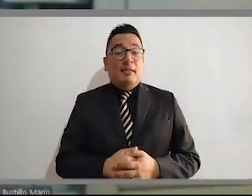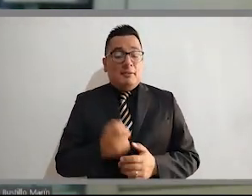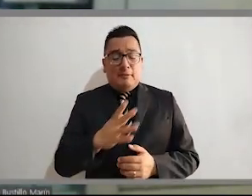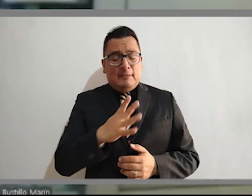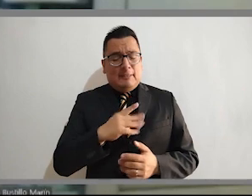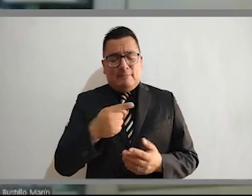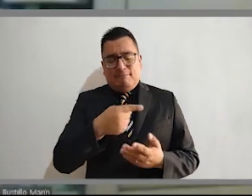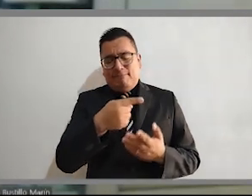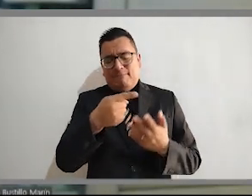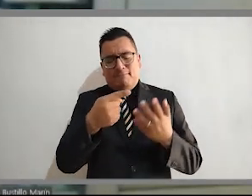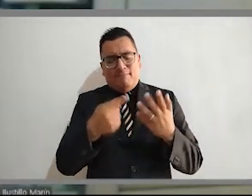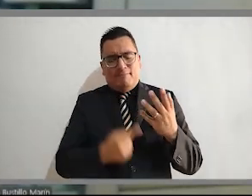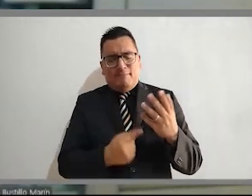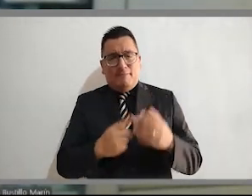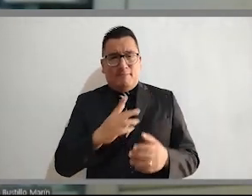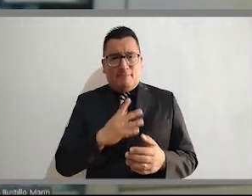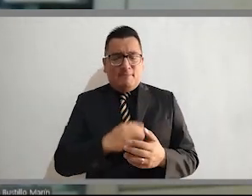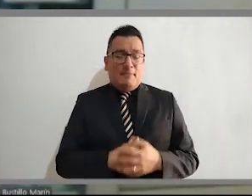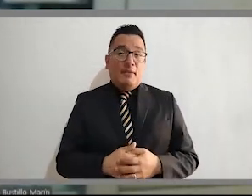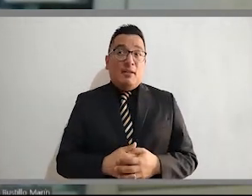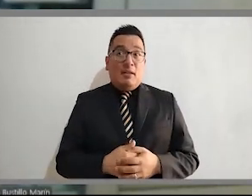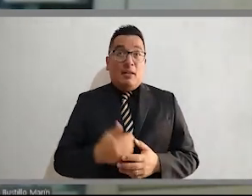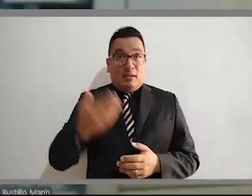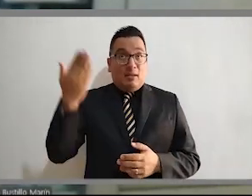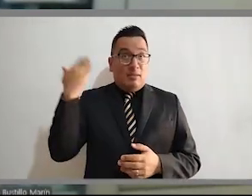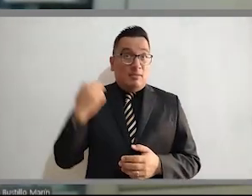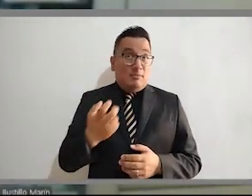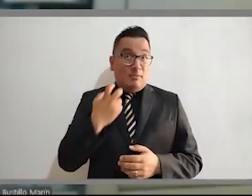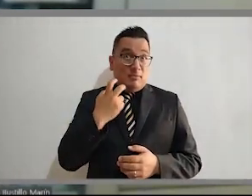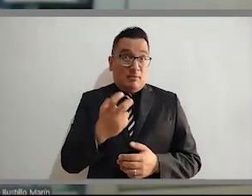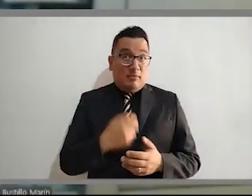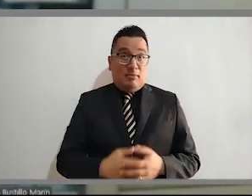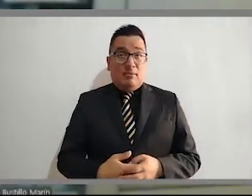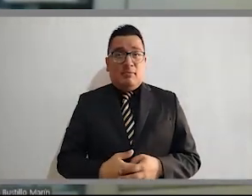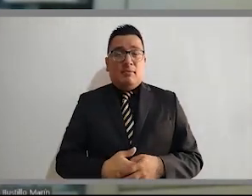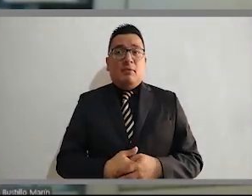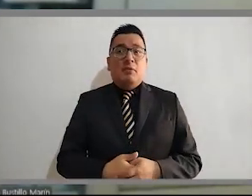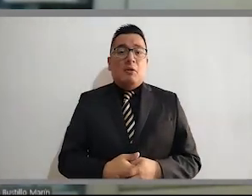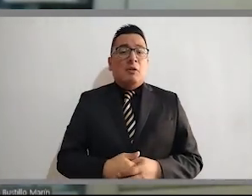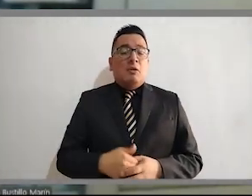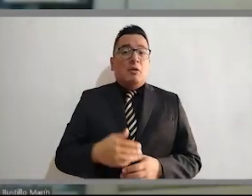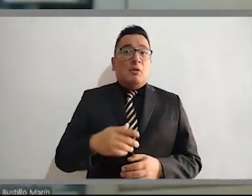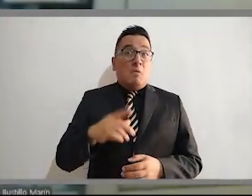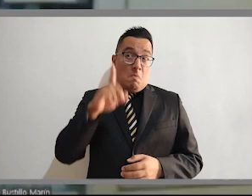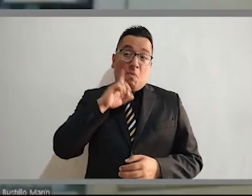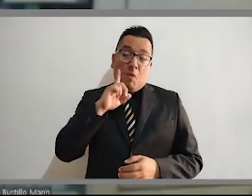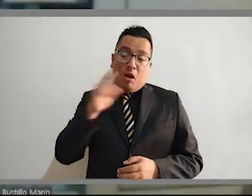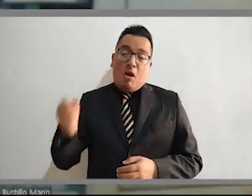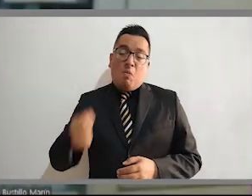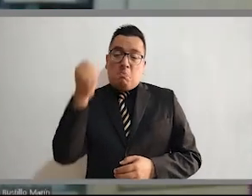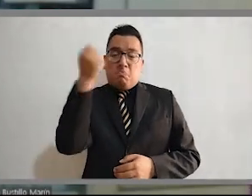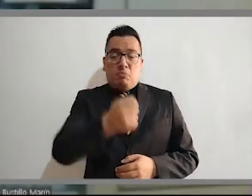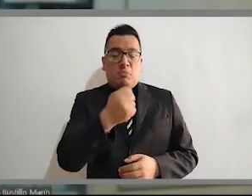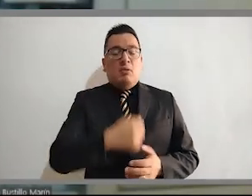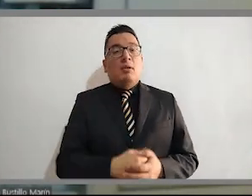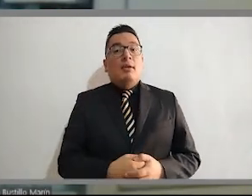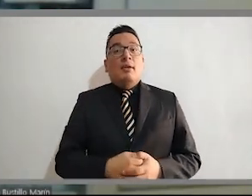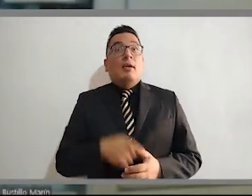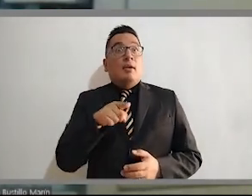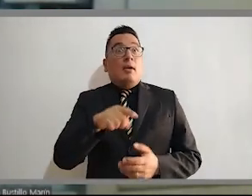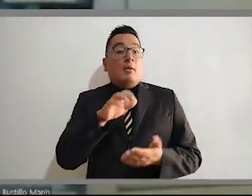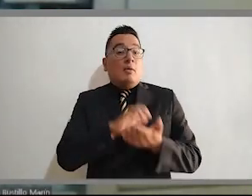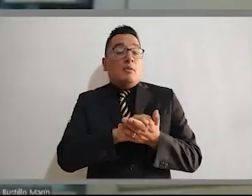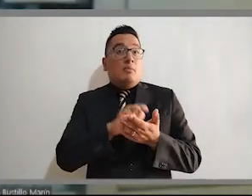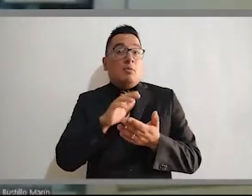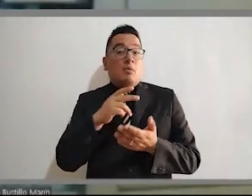así hay muchísimos ejemplos de esa paridad conyugal que al principio se veía, ¿no? De, bueno, vamos a ponerla porque no hay de otra y es